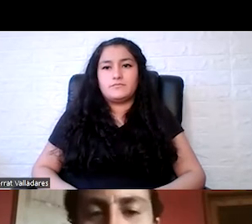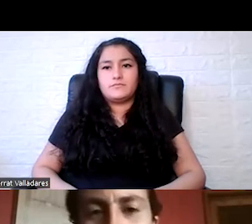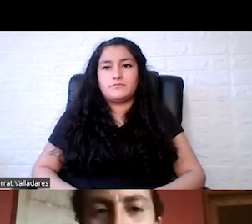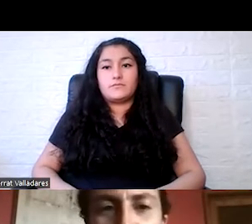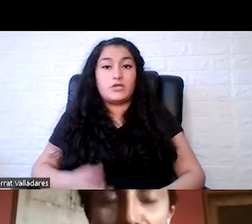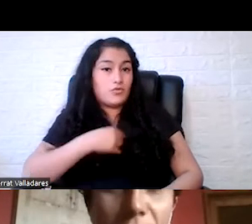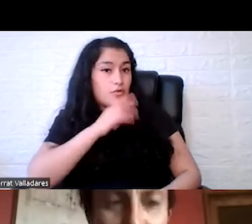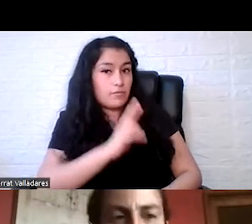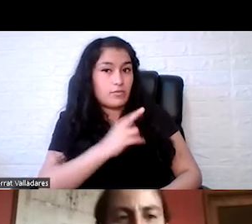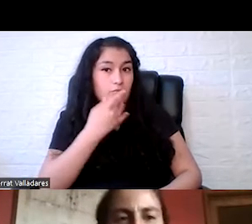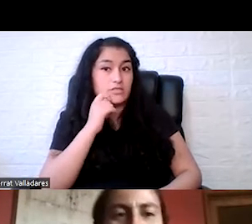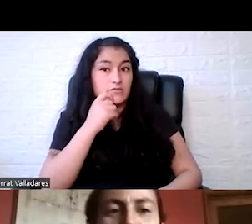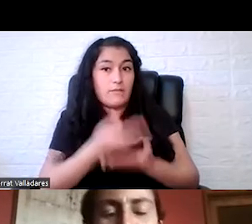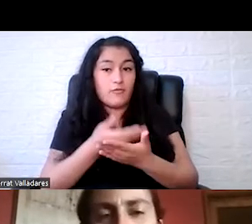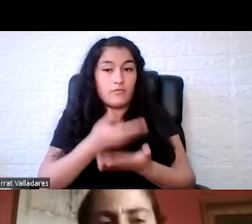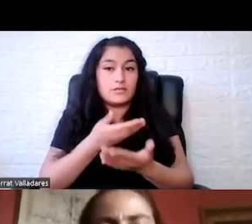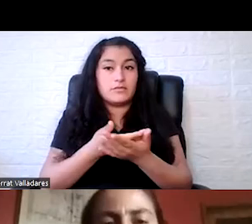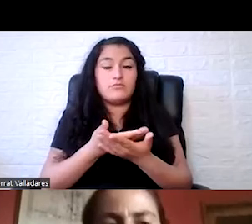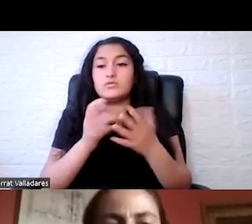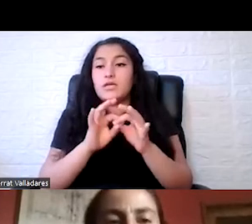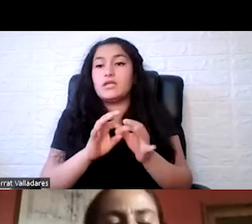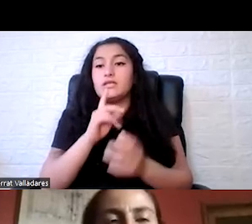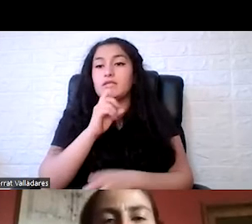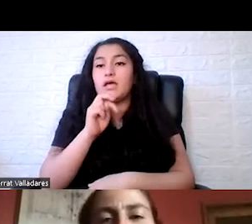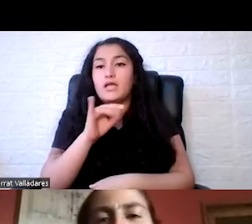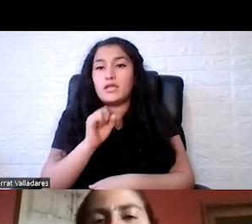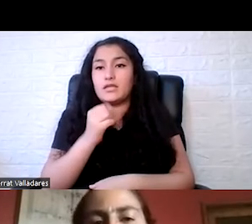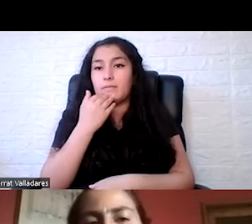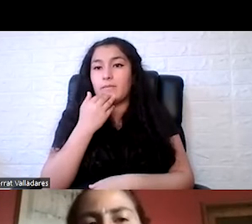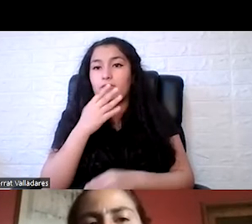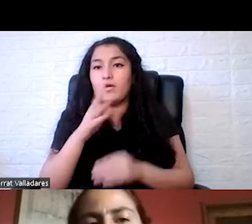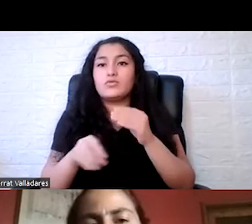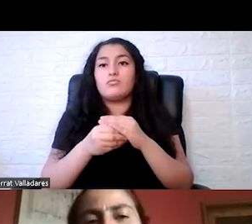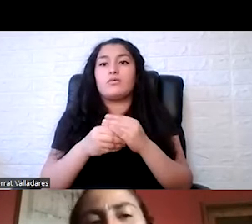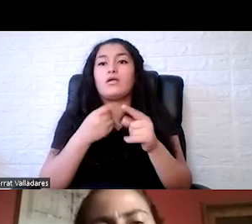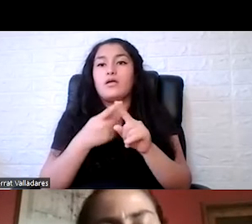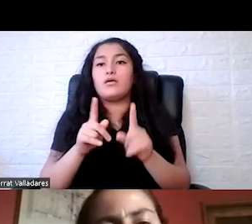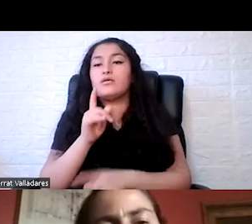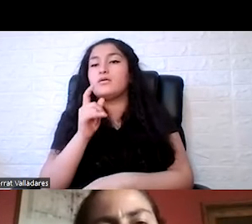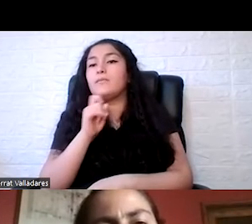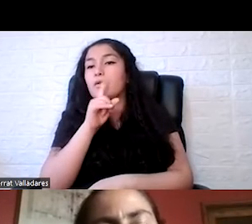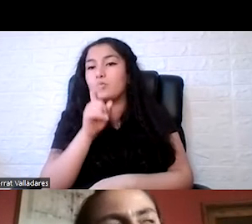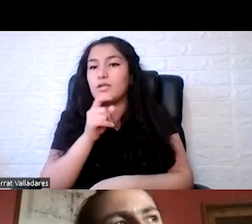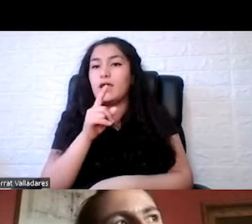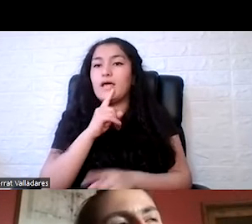Voy a responder porque voy a aprovechar. Muchas gracias, Tania. Voy a aprovechar también de sumar otra pregunta a Jimena.